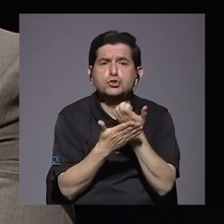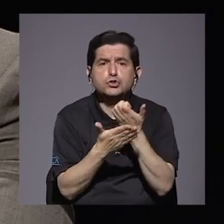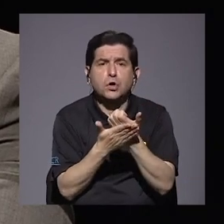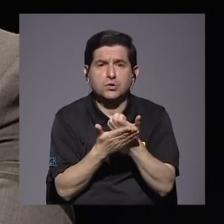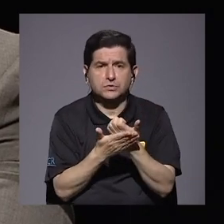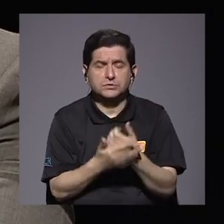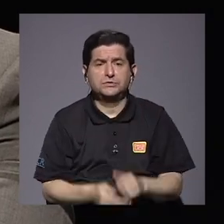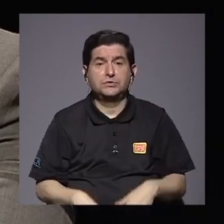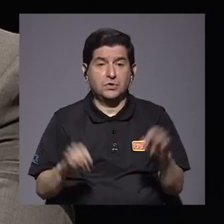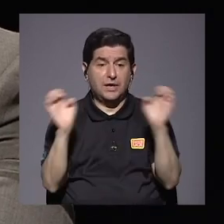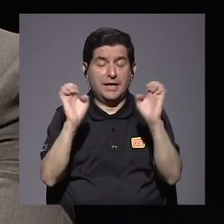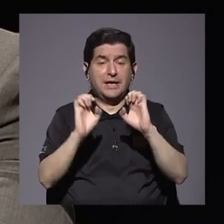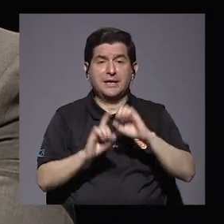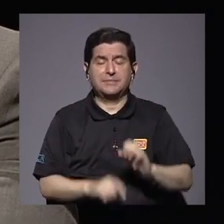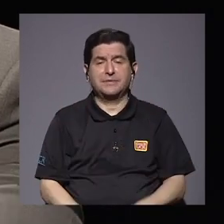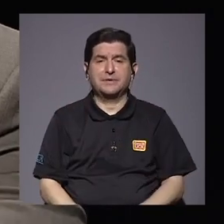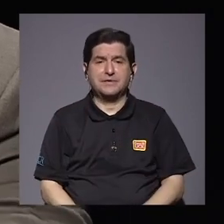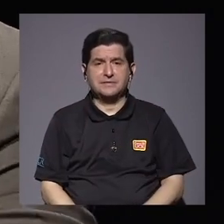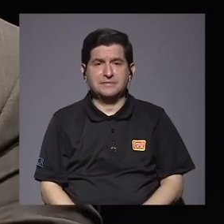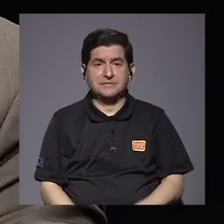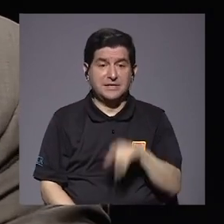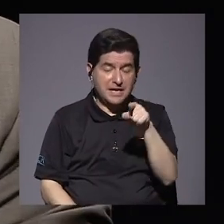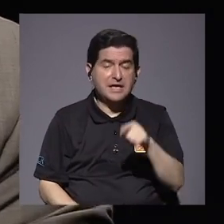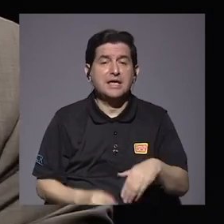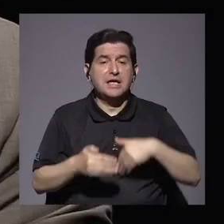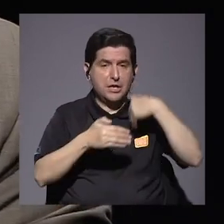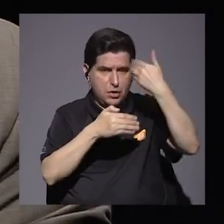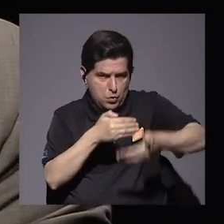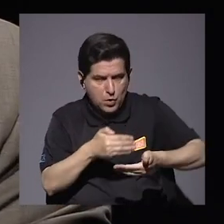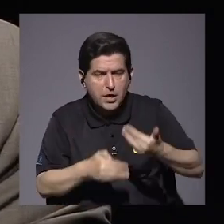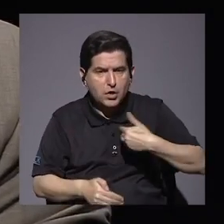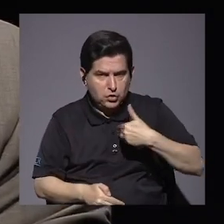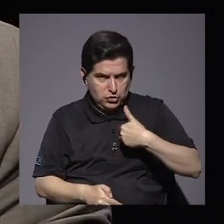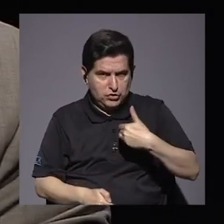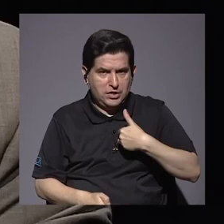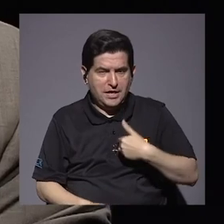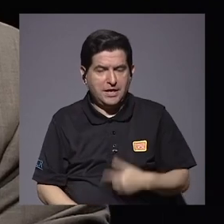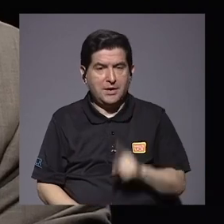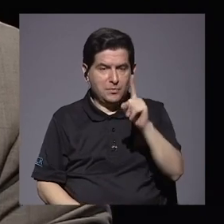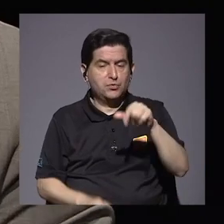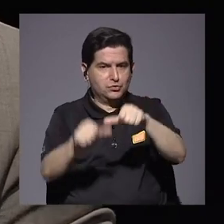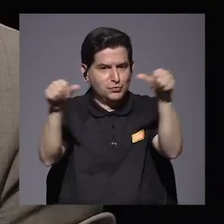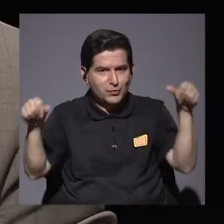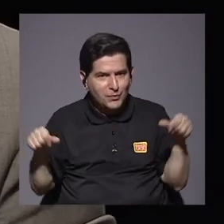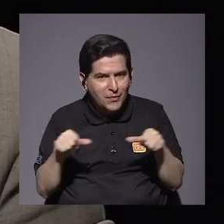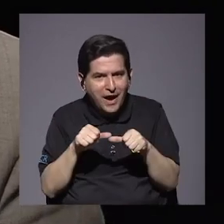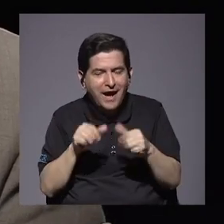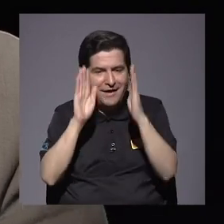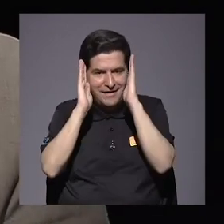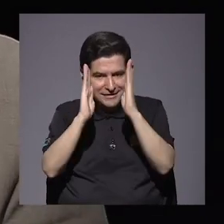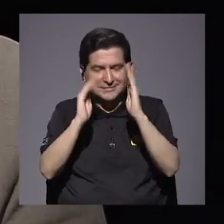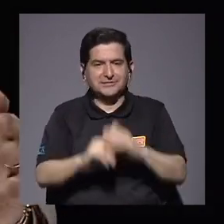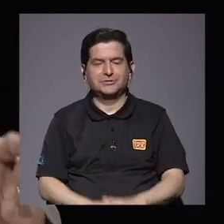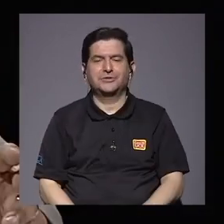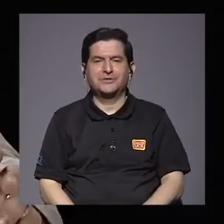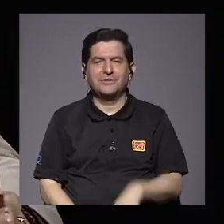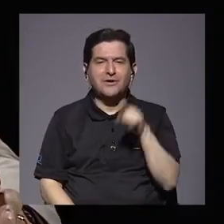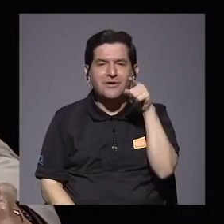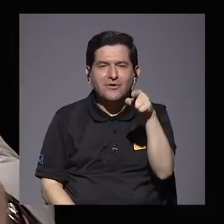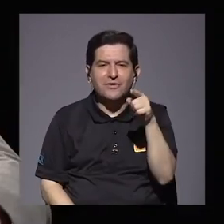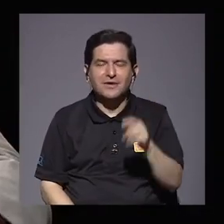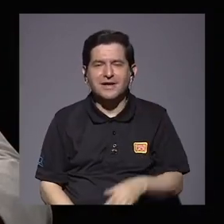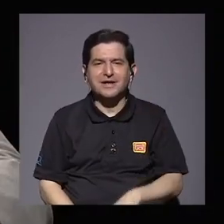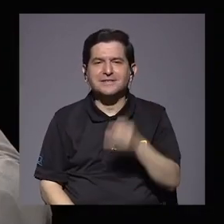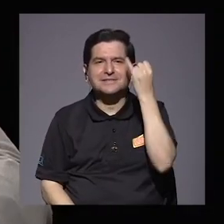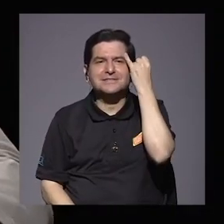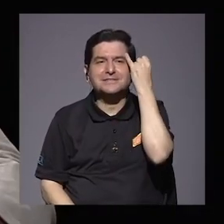socioeconómica de la emergencia. Y desde ahí tenemos todavía un frente que atender. Me quiero quedar